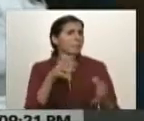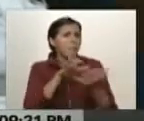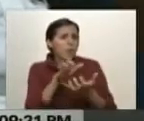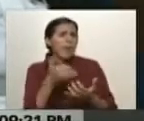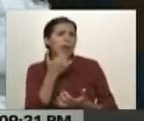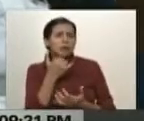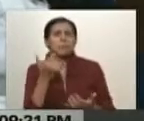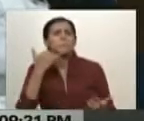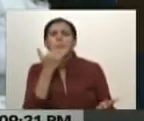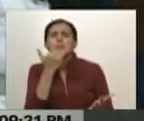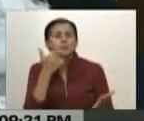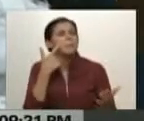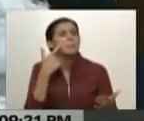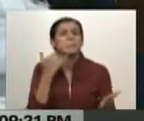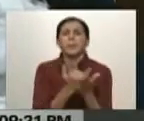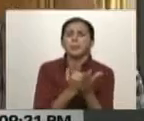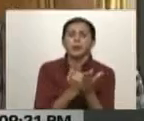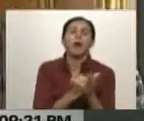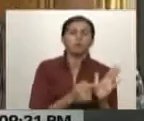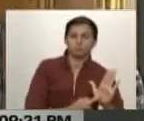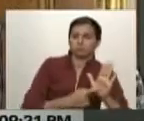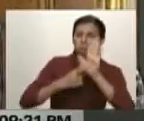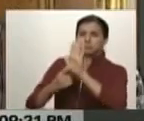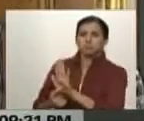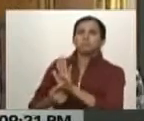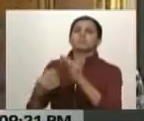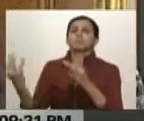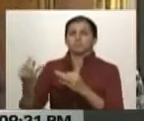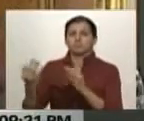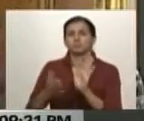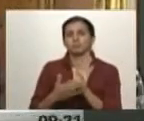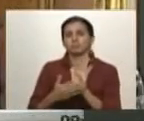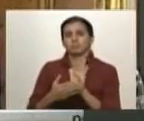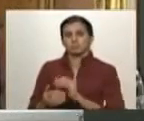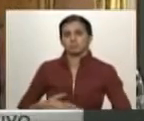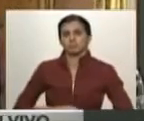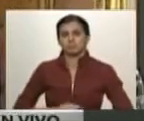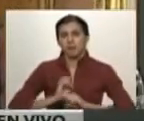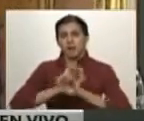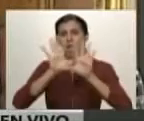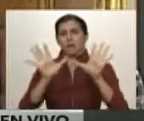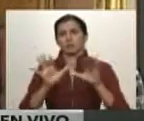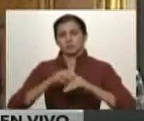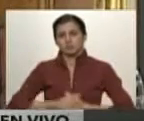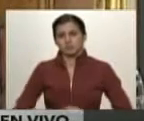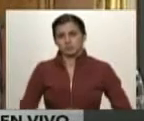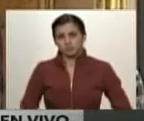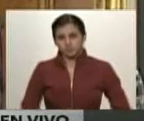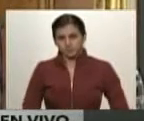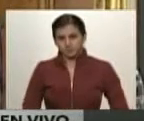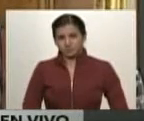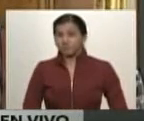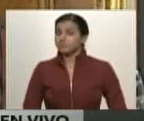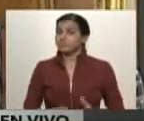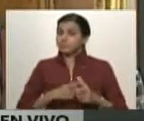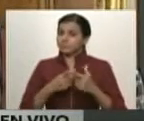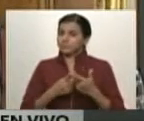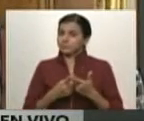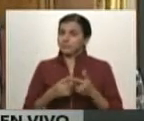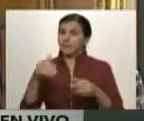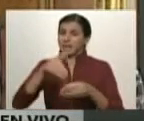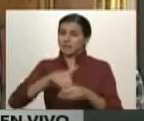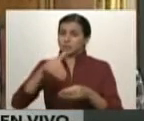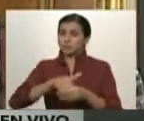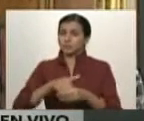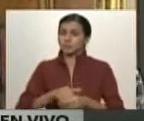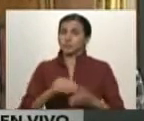todo está allí absolutamente certificado así que esta elección